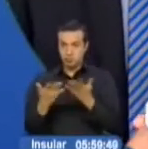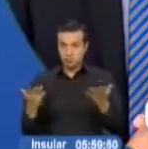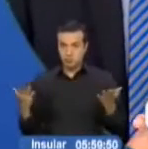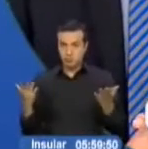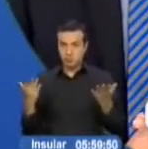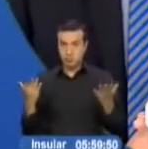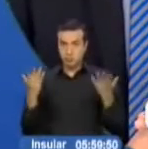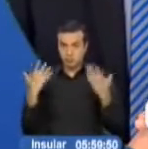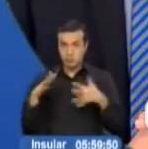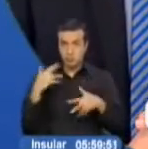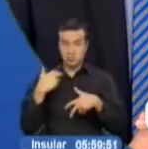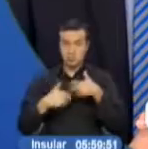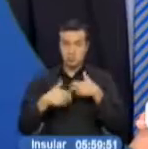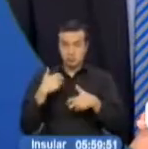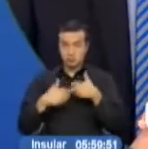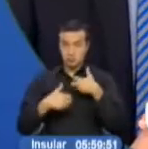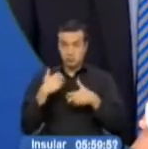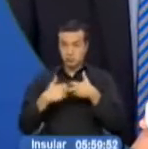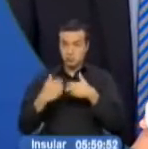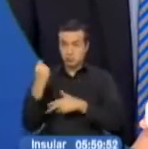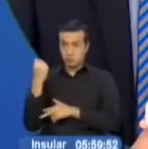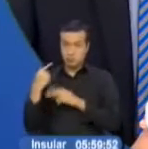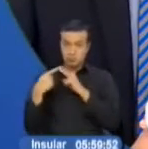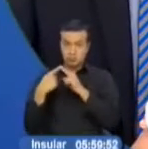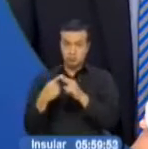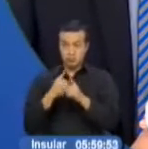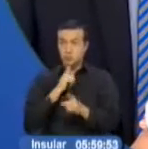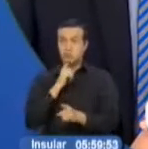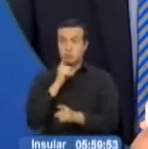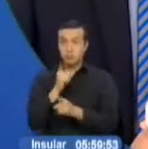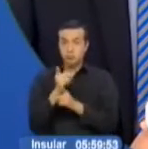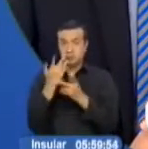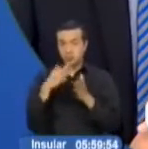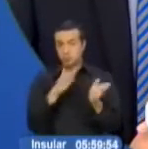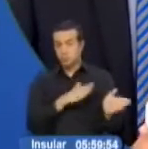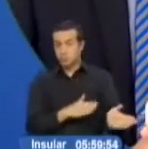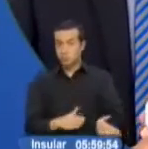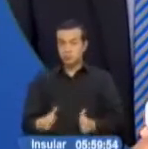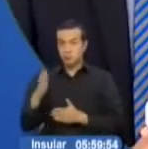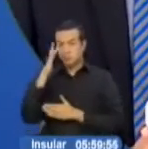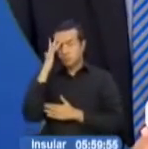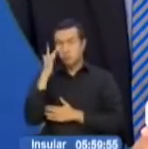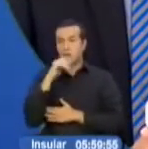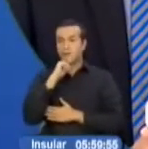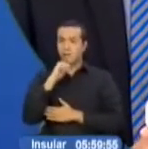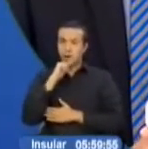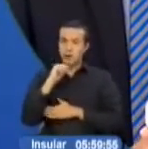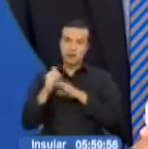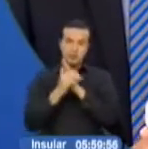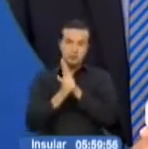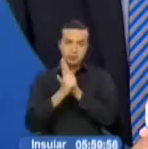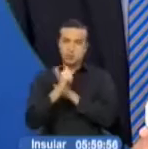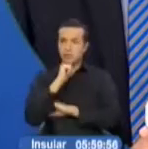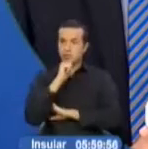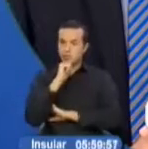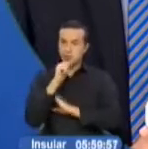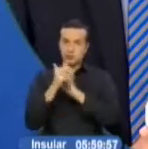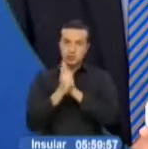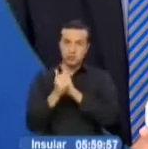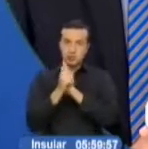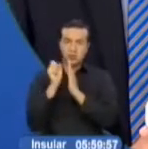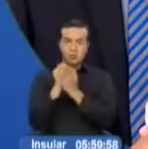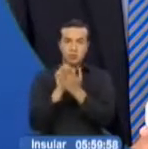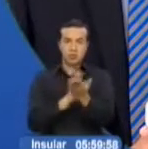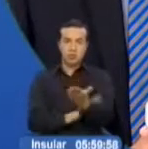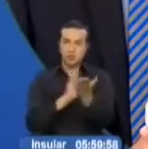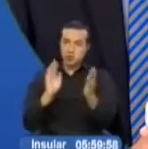este problema para acceder al financiamiento en realidad se da porque quizás hay poca capacidad para preparar proyectos